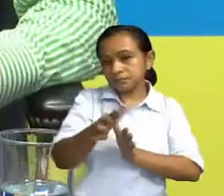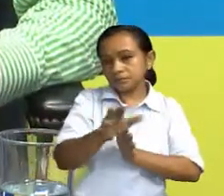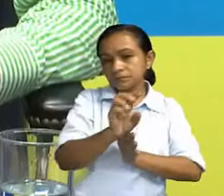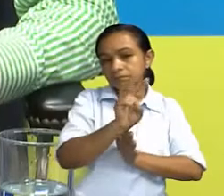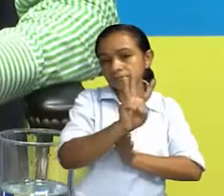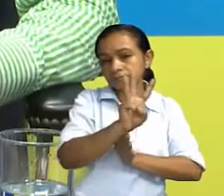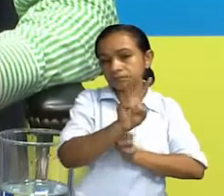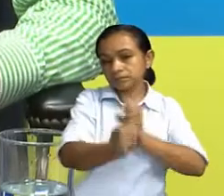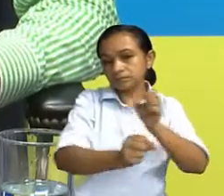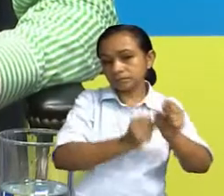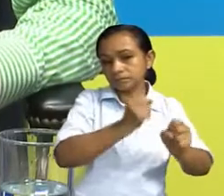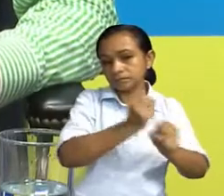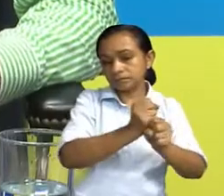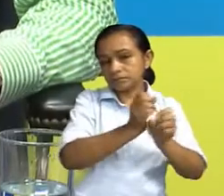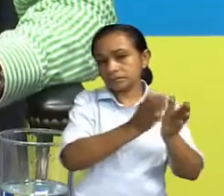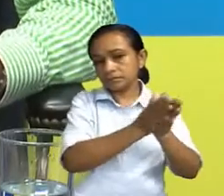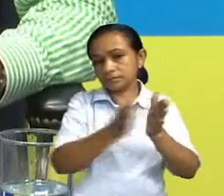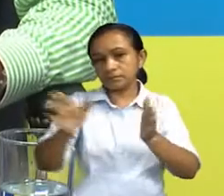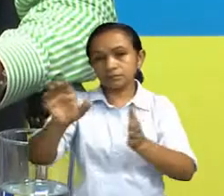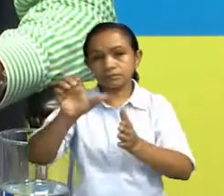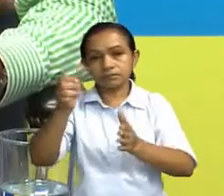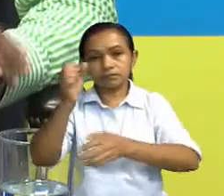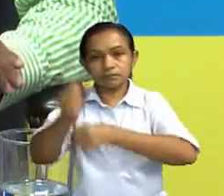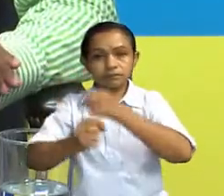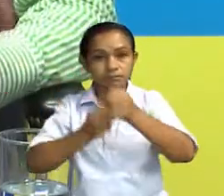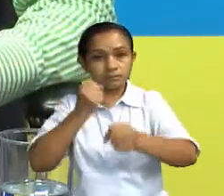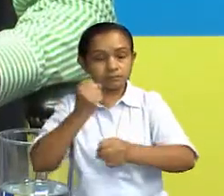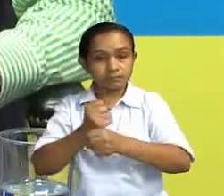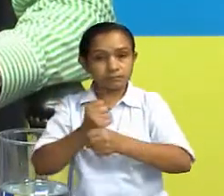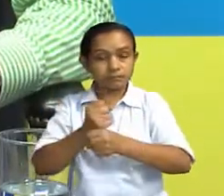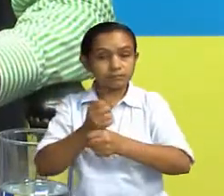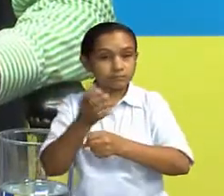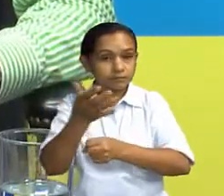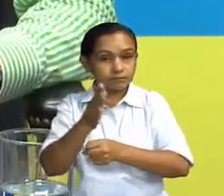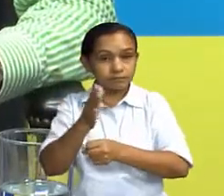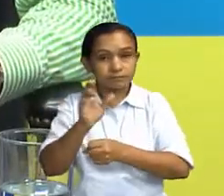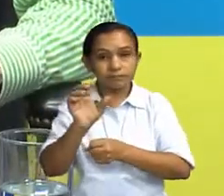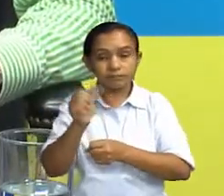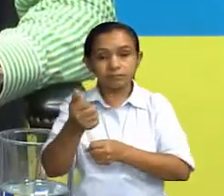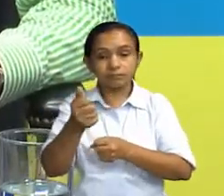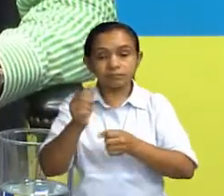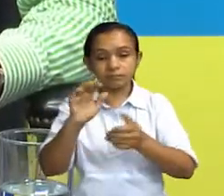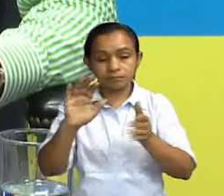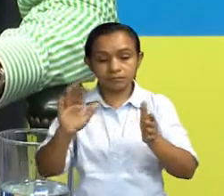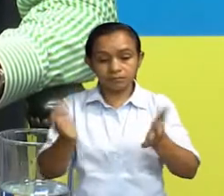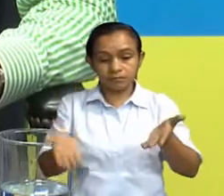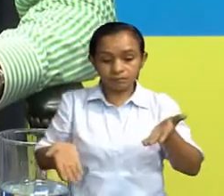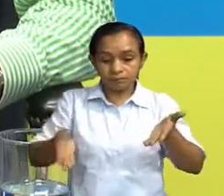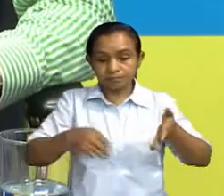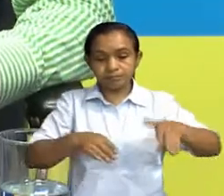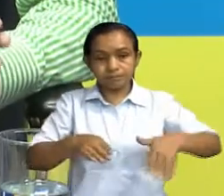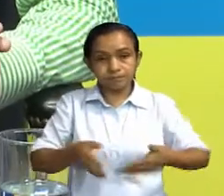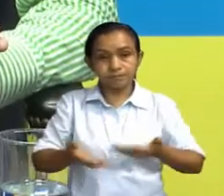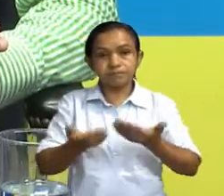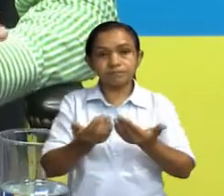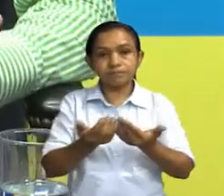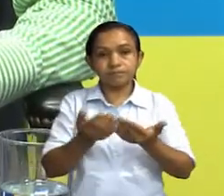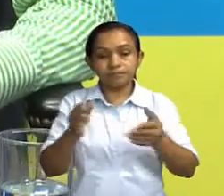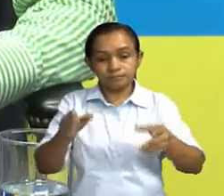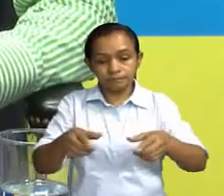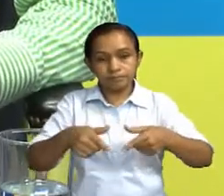3 años a los 6 años. A los 3 años ocurre cuando las niñas dejan el pamper y vienen a un proceso ya de,